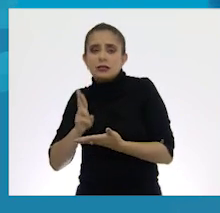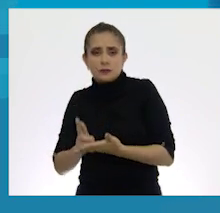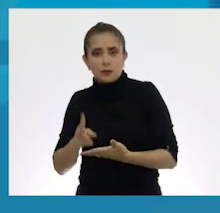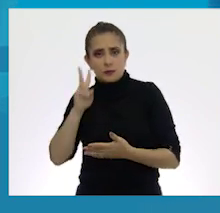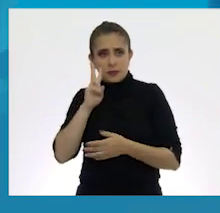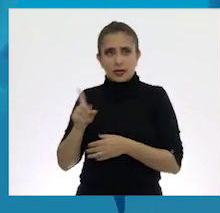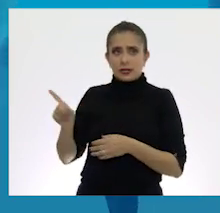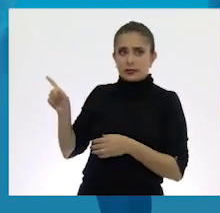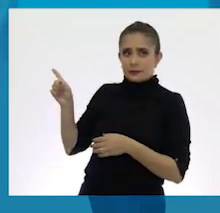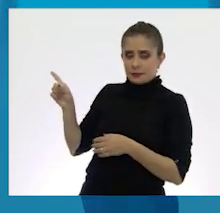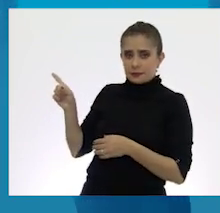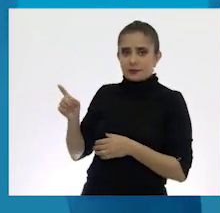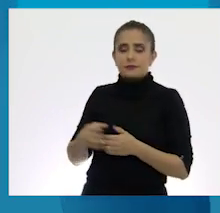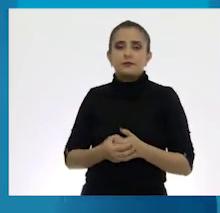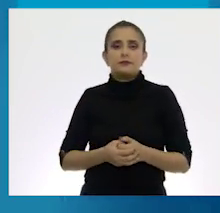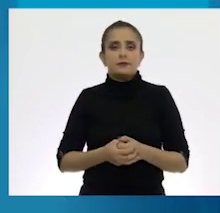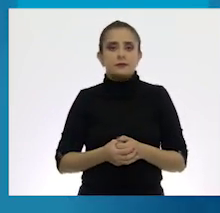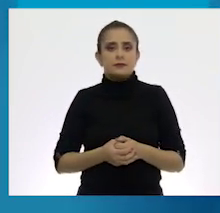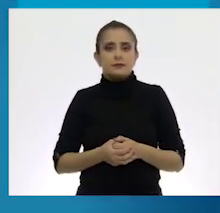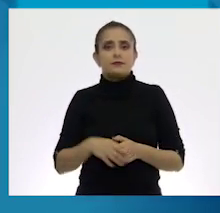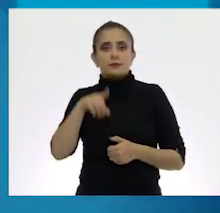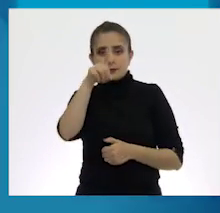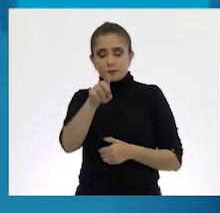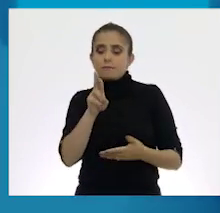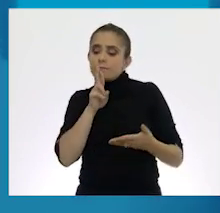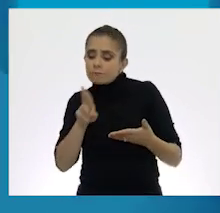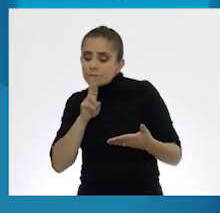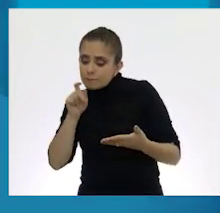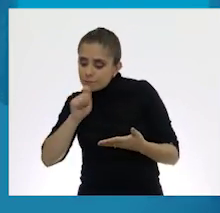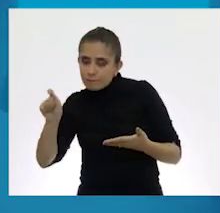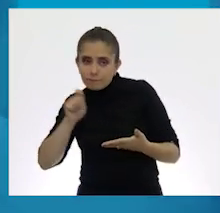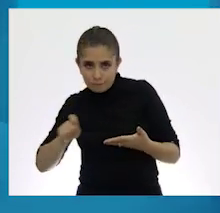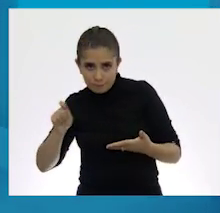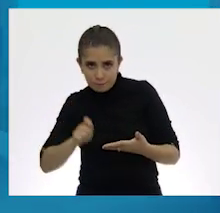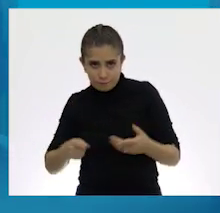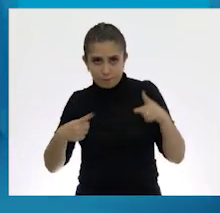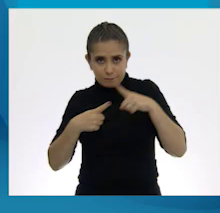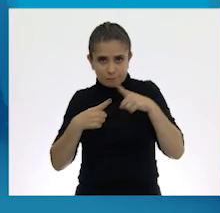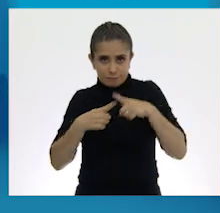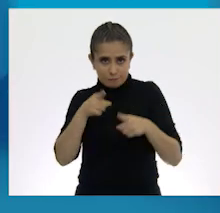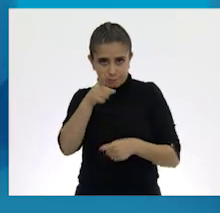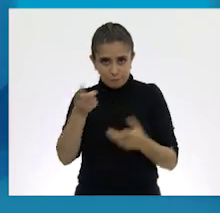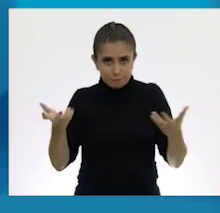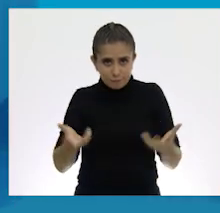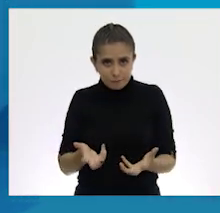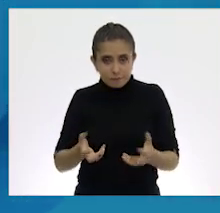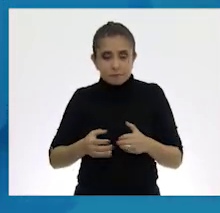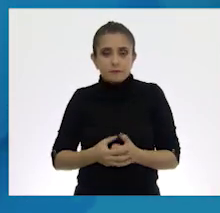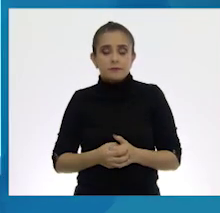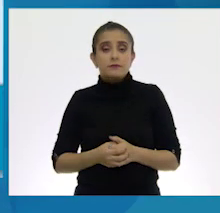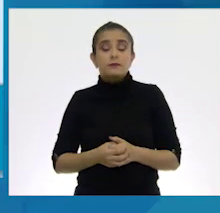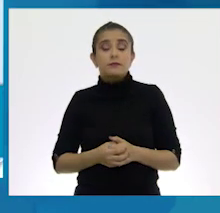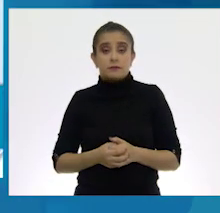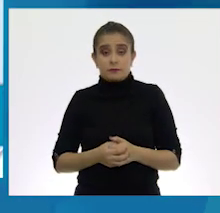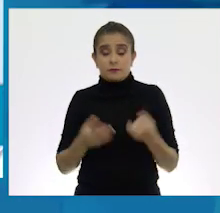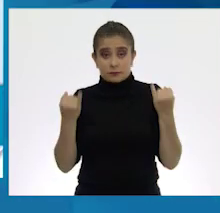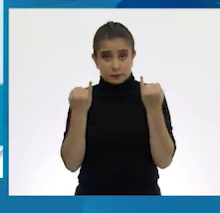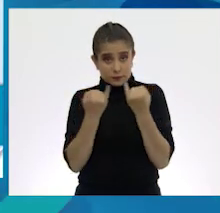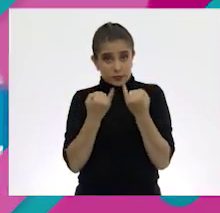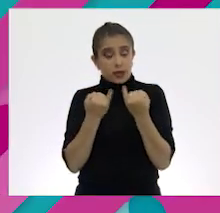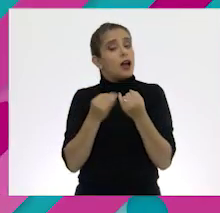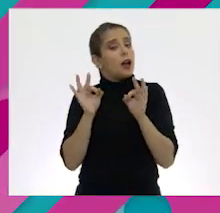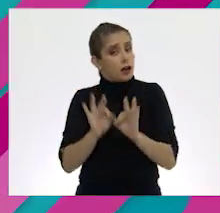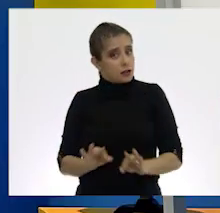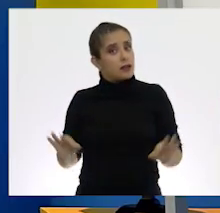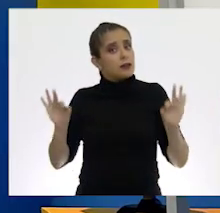ahorita lo vamos a comentar, porque ustedes lo van a resolver en casa. Para ello, también es bien importante